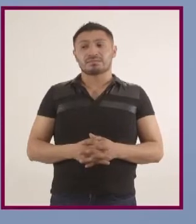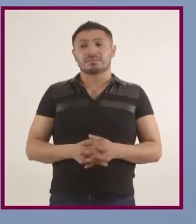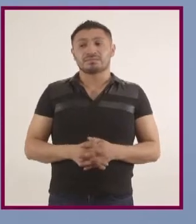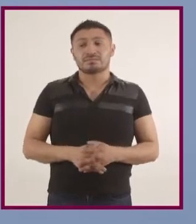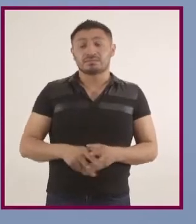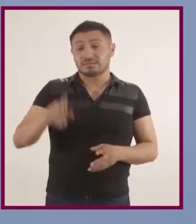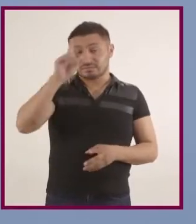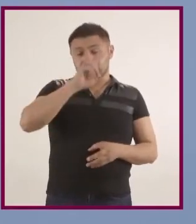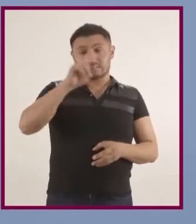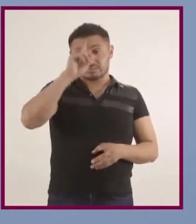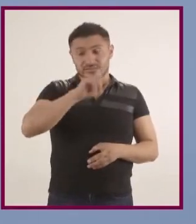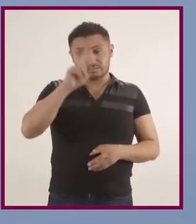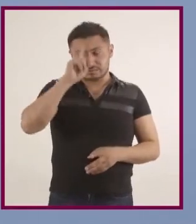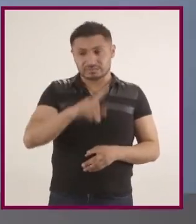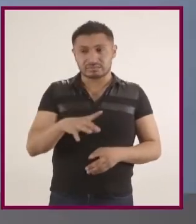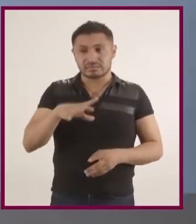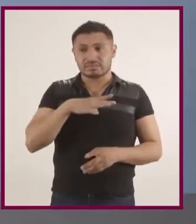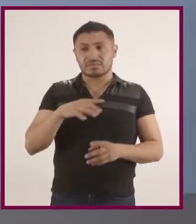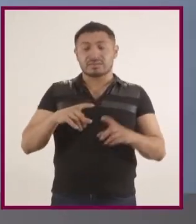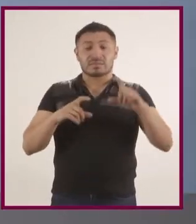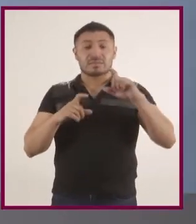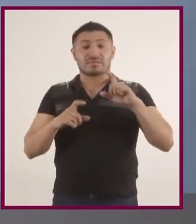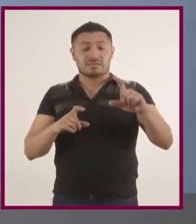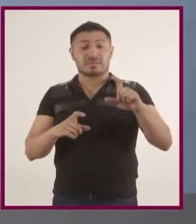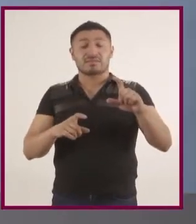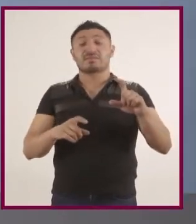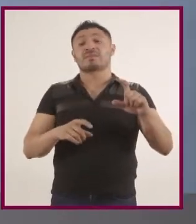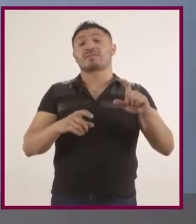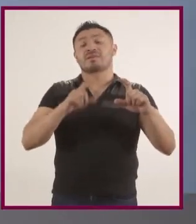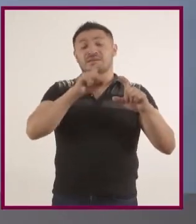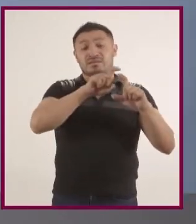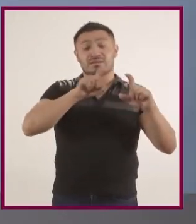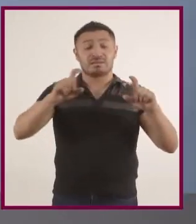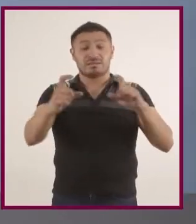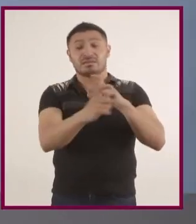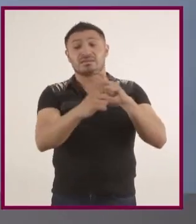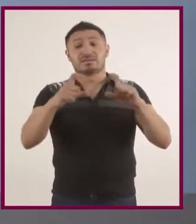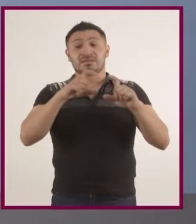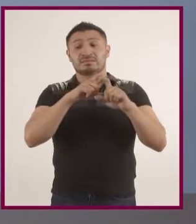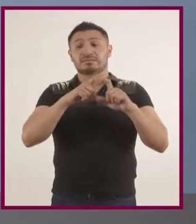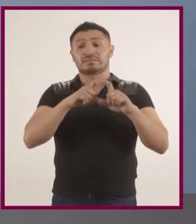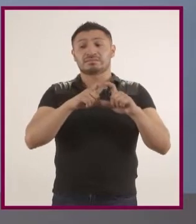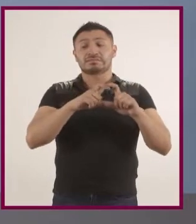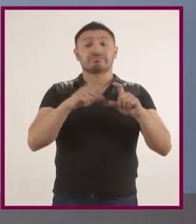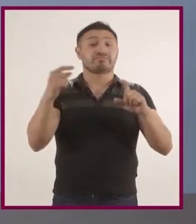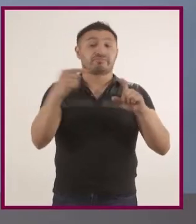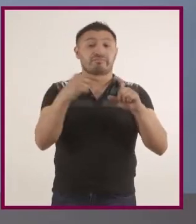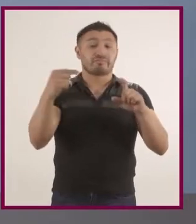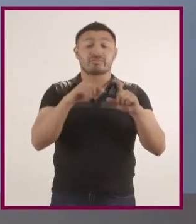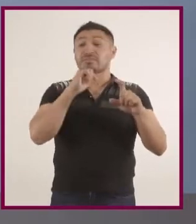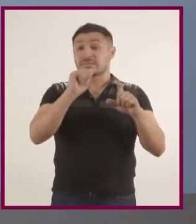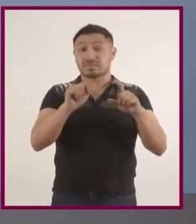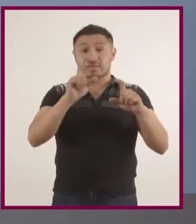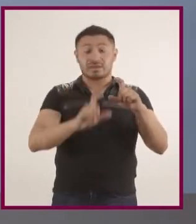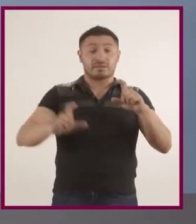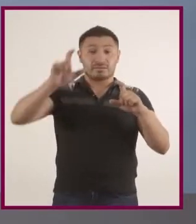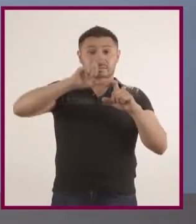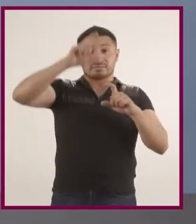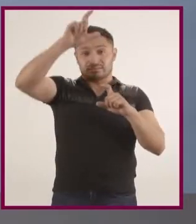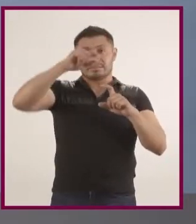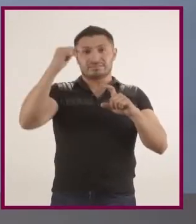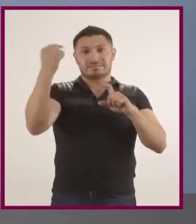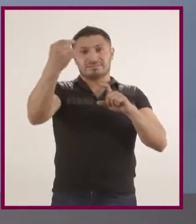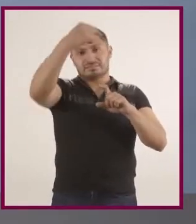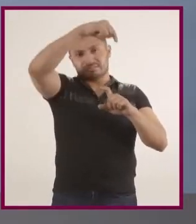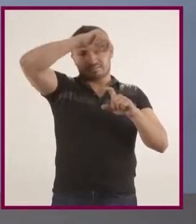Les recomiendo que dejen de esta parte dejen nada más una parte de abajo aquí sin los Hoyos y vamos a cortar